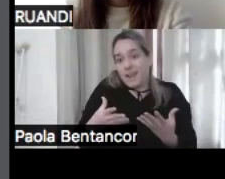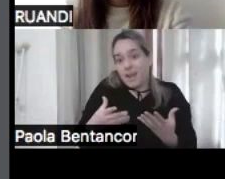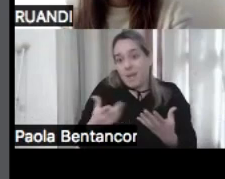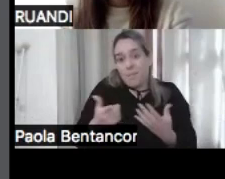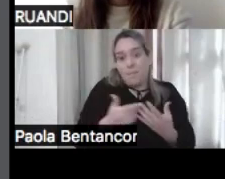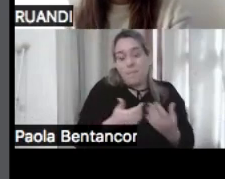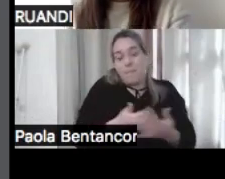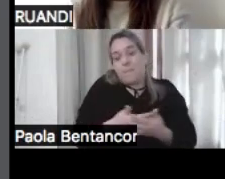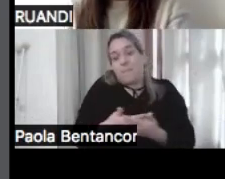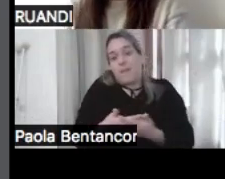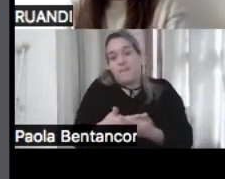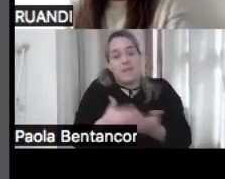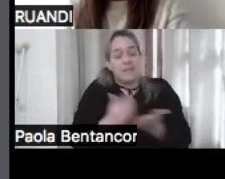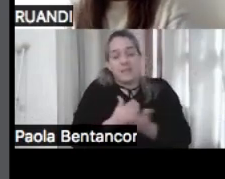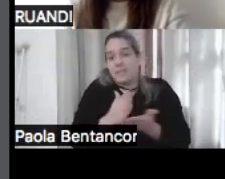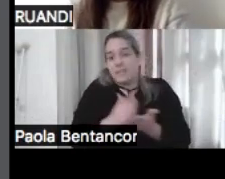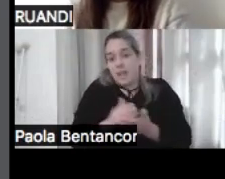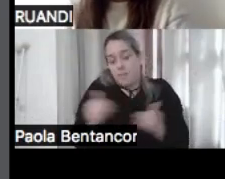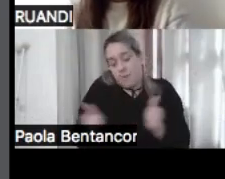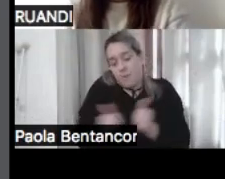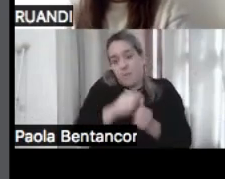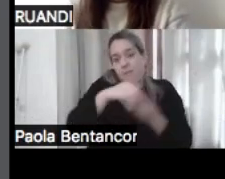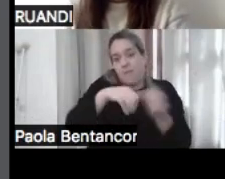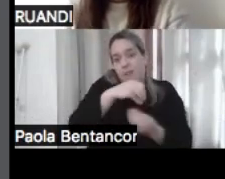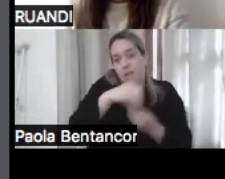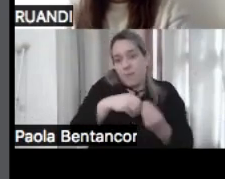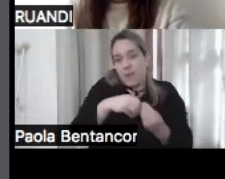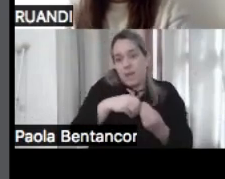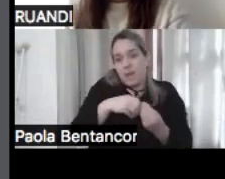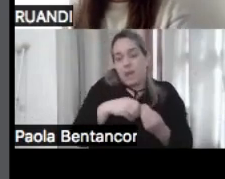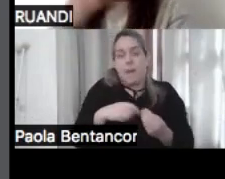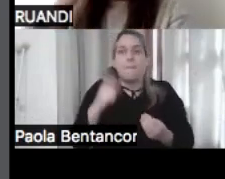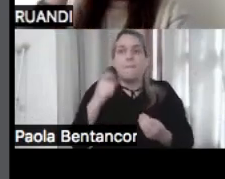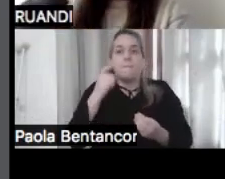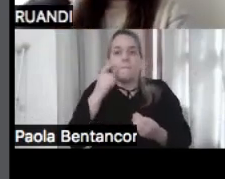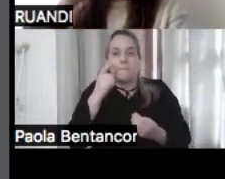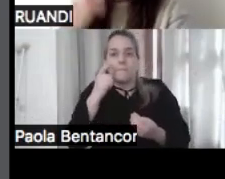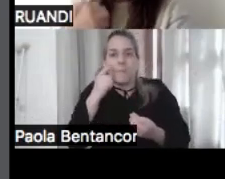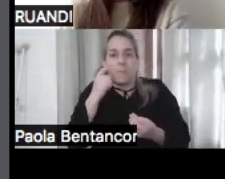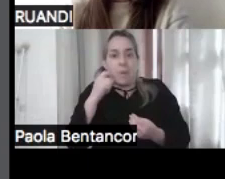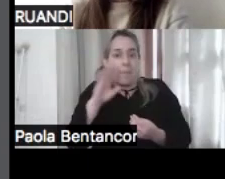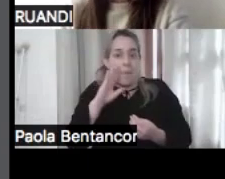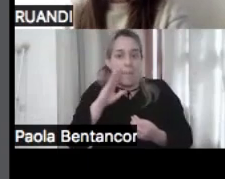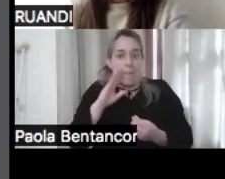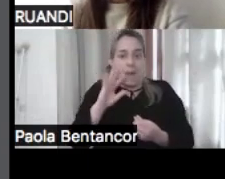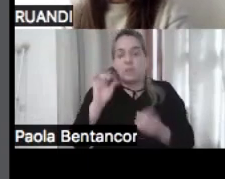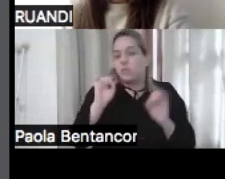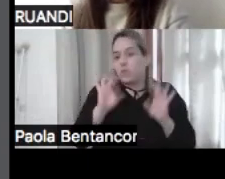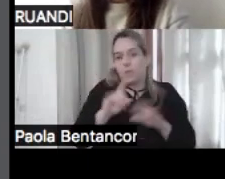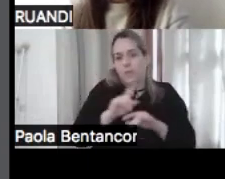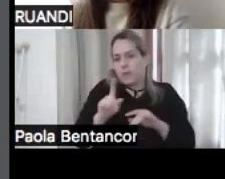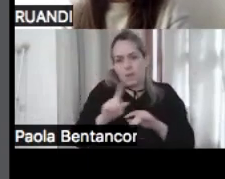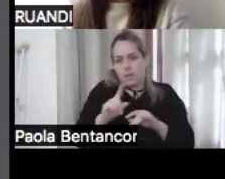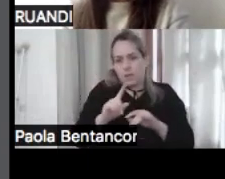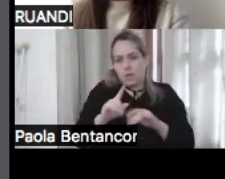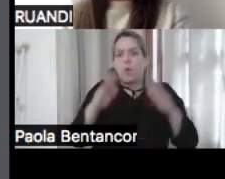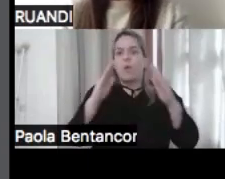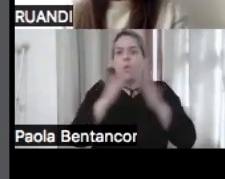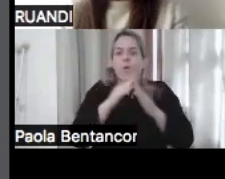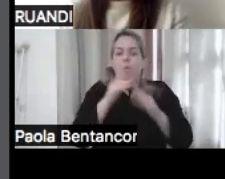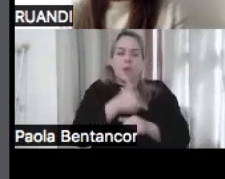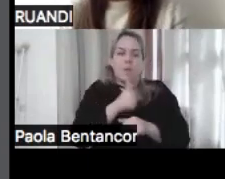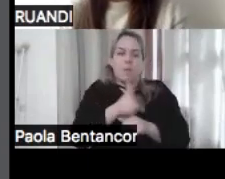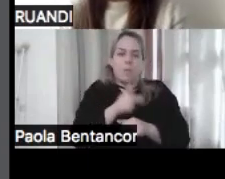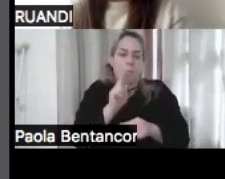hablando solamente de la concepción clásica de mamá y papá, estamos hablando también de hogares de acogida, estamos hablando de todo tipo